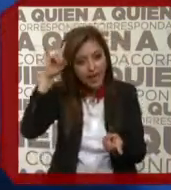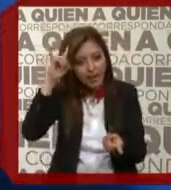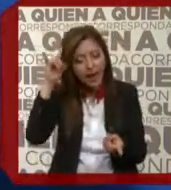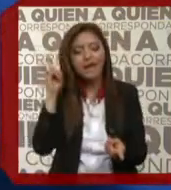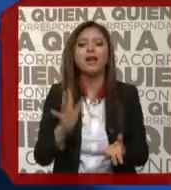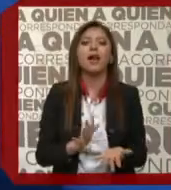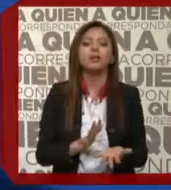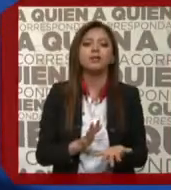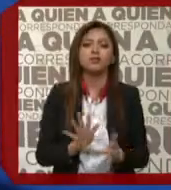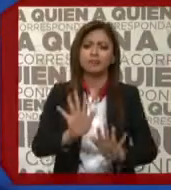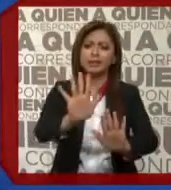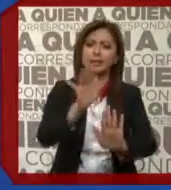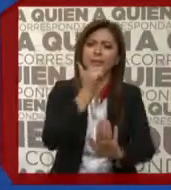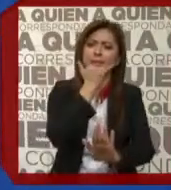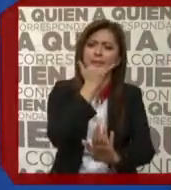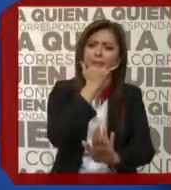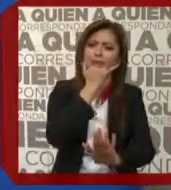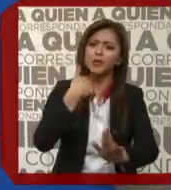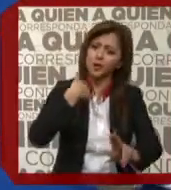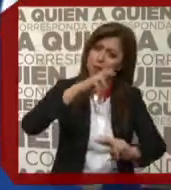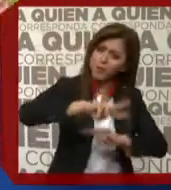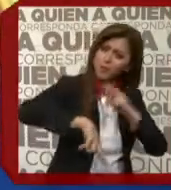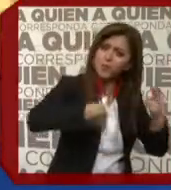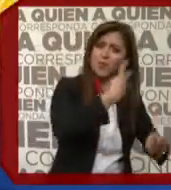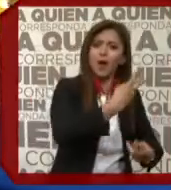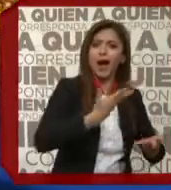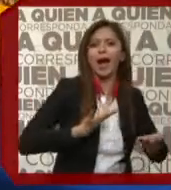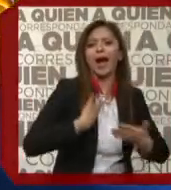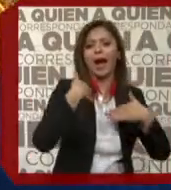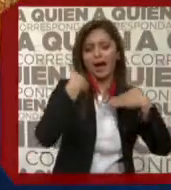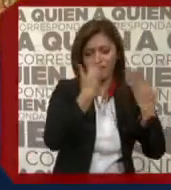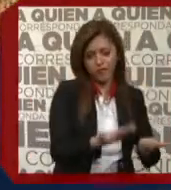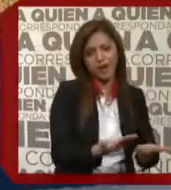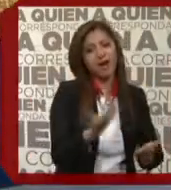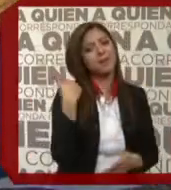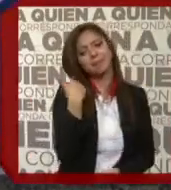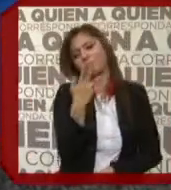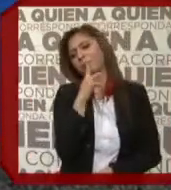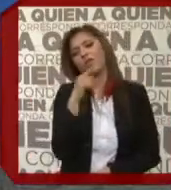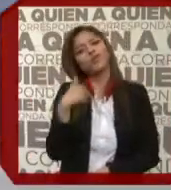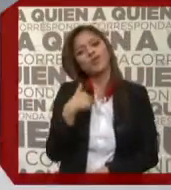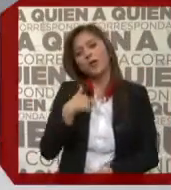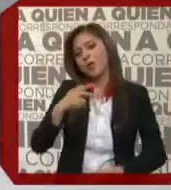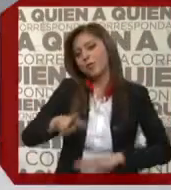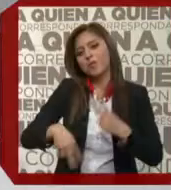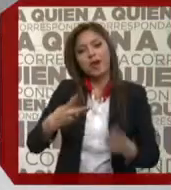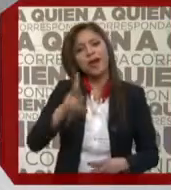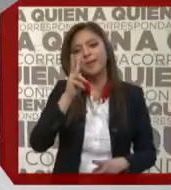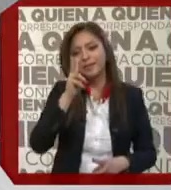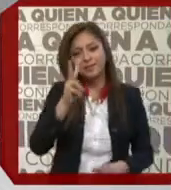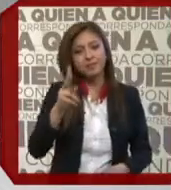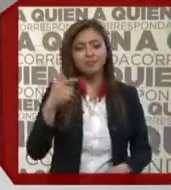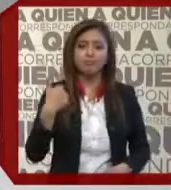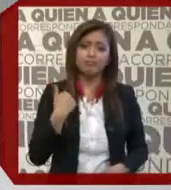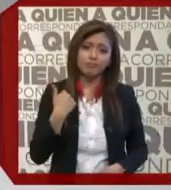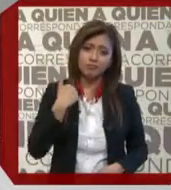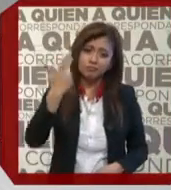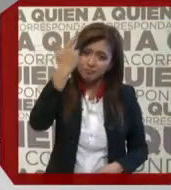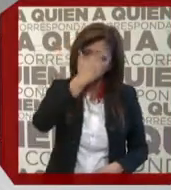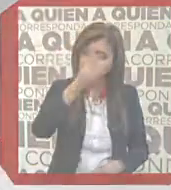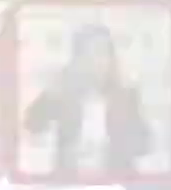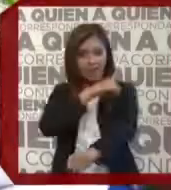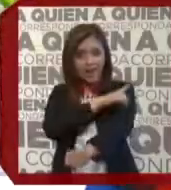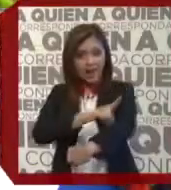No. Aguántenme allá afuera. Sí, sí, sí. Creo que tiene esto que es mi línea. Voy a tener que bajar, ir a supervisar las cosas.